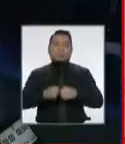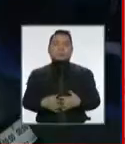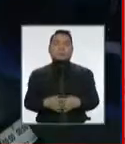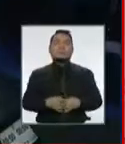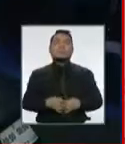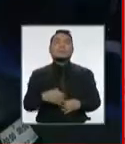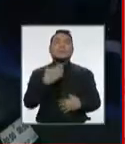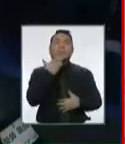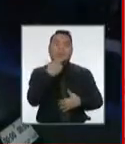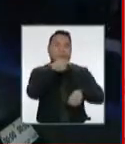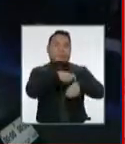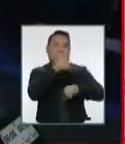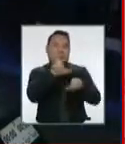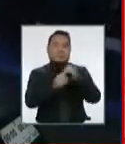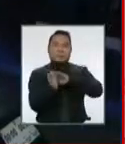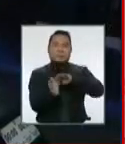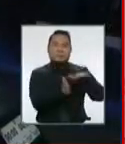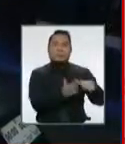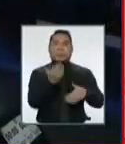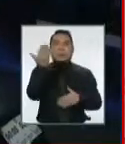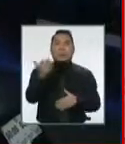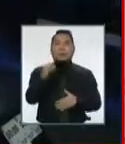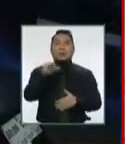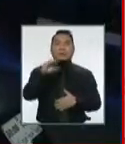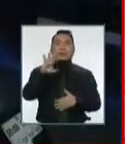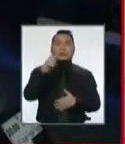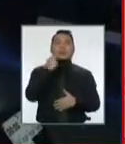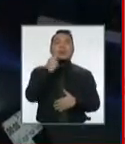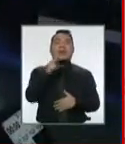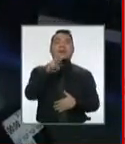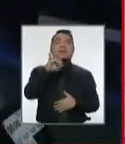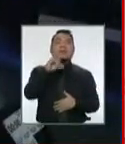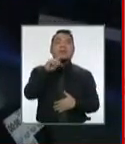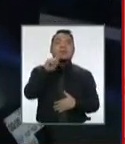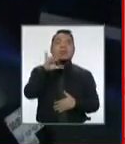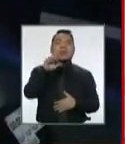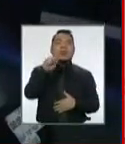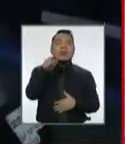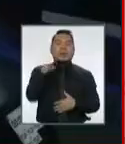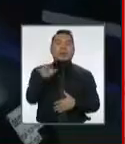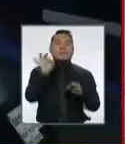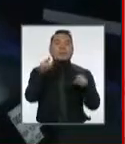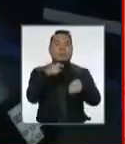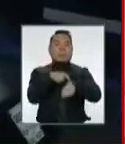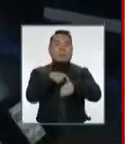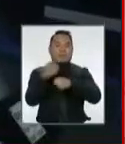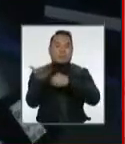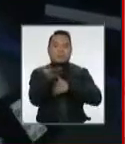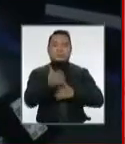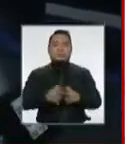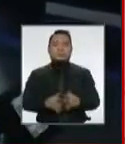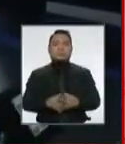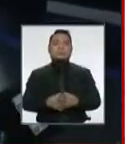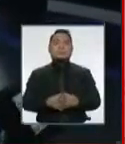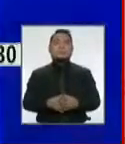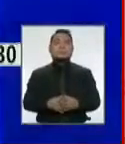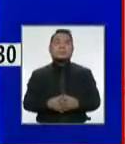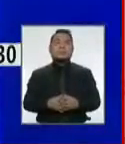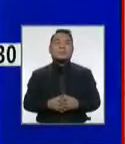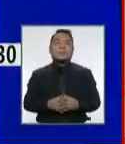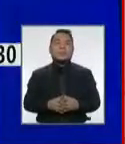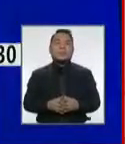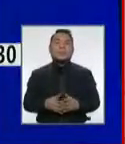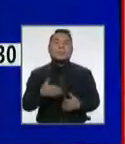de seguridad ciudadana de Alberto Bengolea, enfocado en los estudios criminalísticos, también fue muy específico,